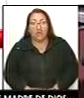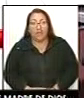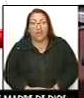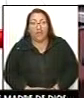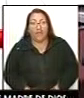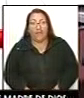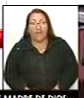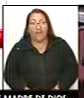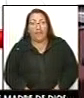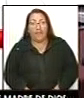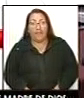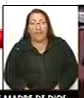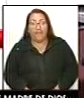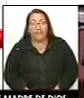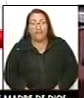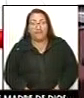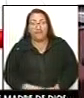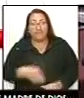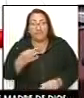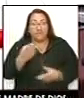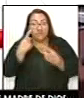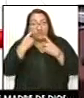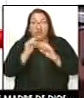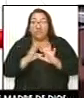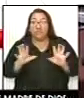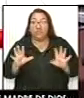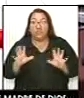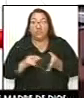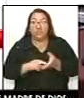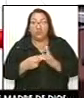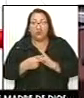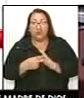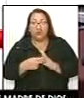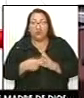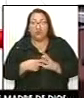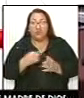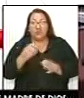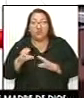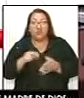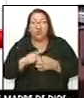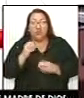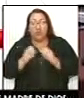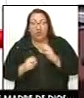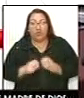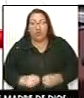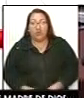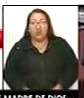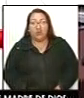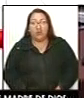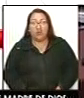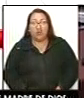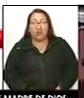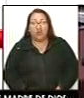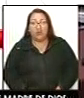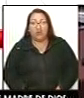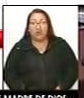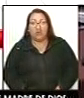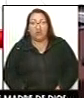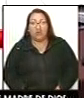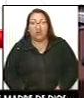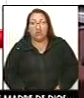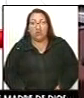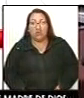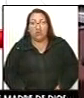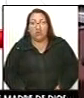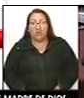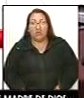Ejecutivo, en realidad sin darnos cuenta o dándonos cuenta, se estaba haciendo una modificación que resulta importante